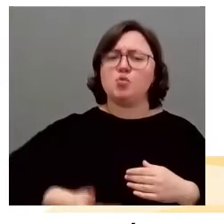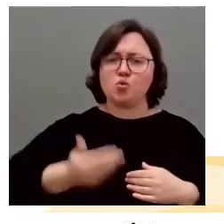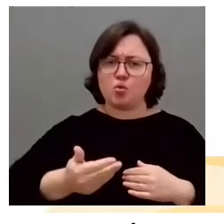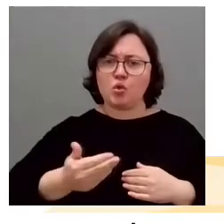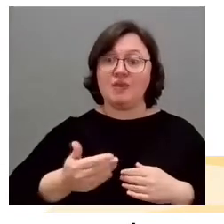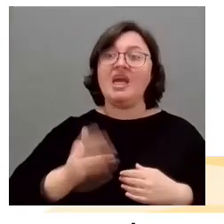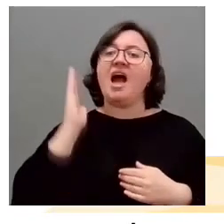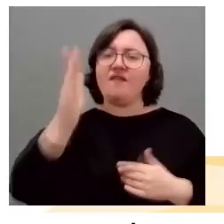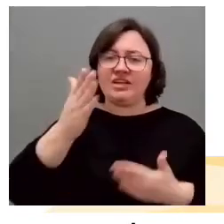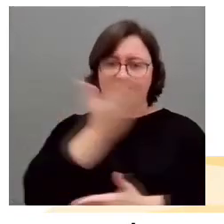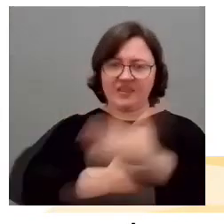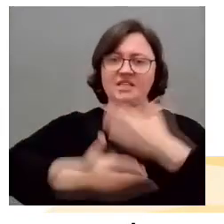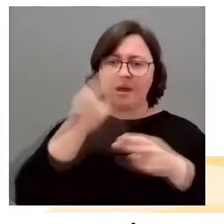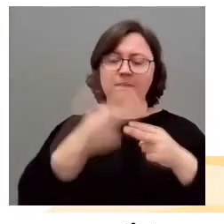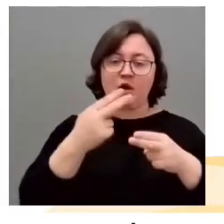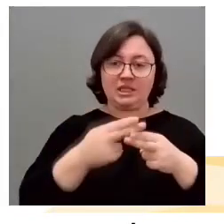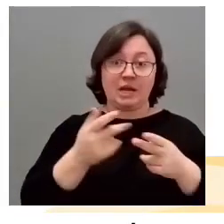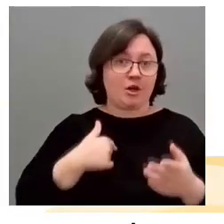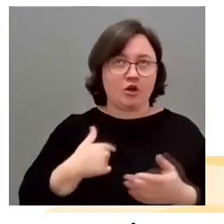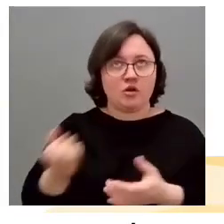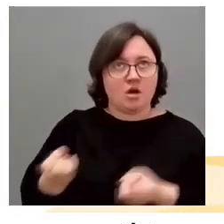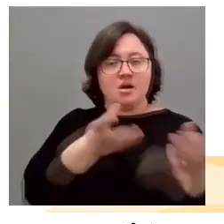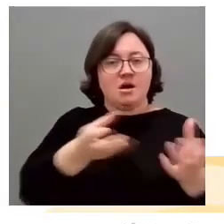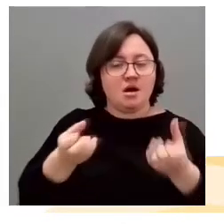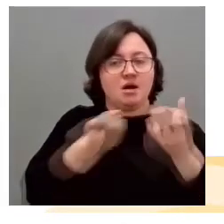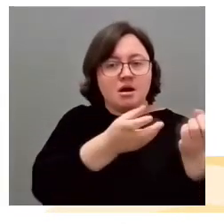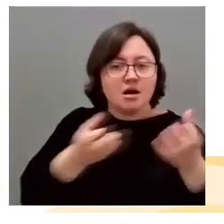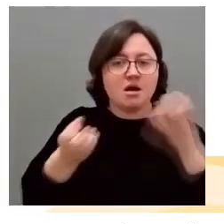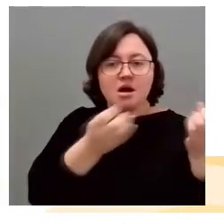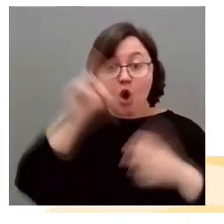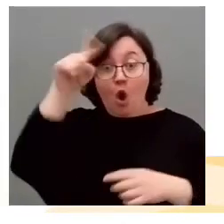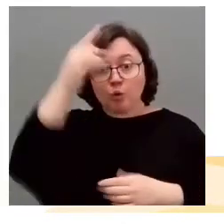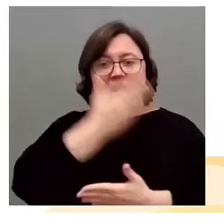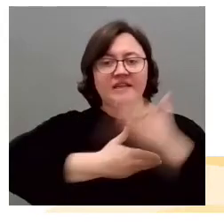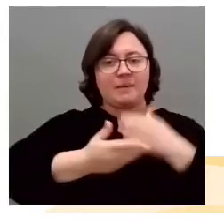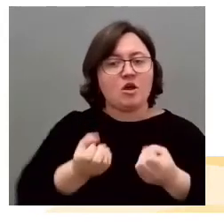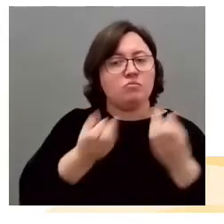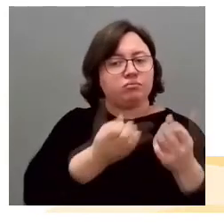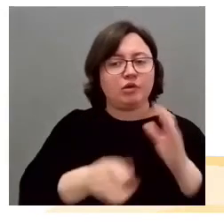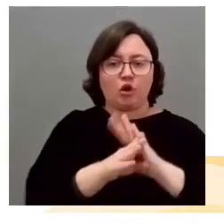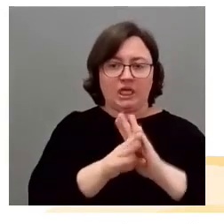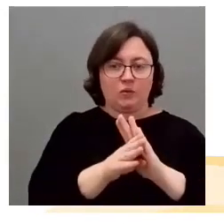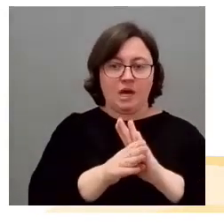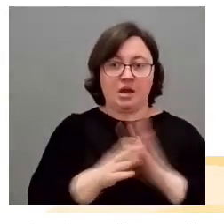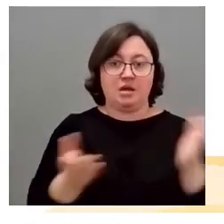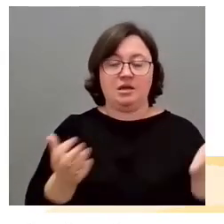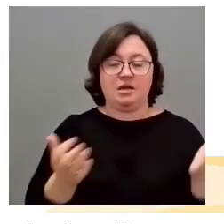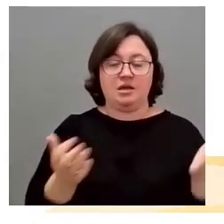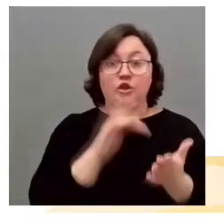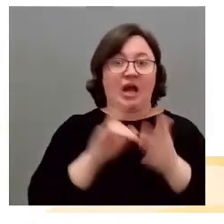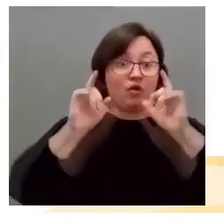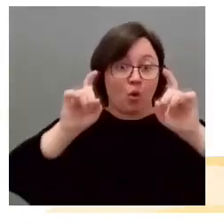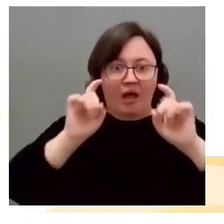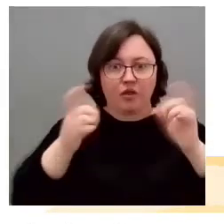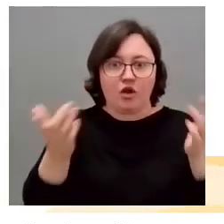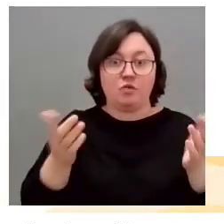de la discapacidad que tenemos que transmitirles la importancia de esa cultura de la discapacidad. Para hablar, pues, de educación,